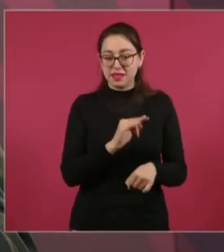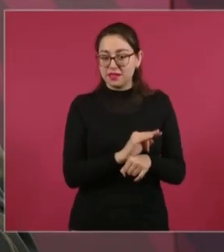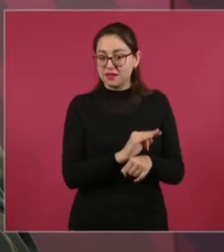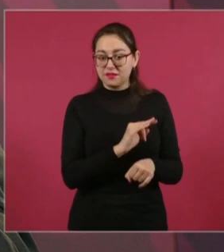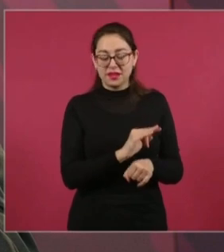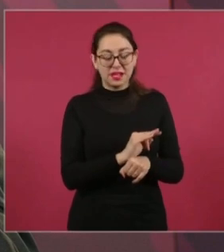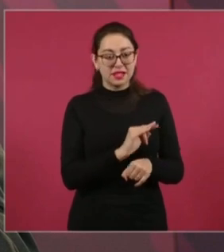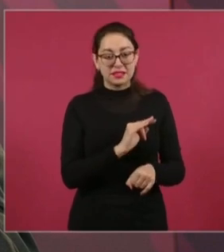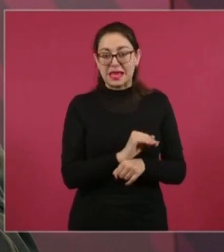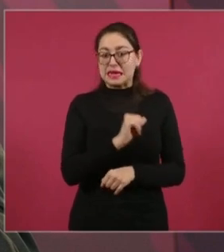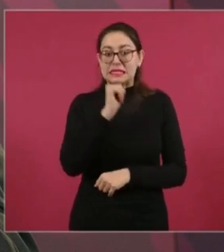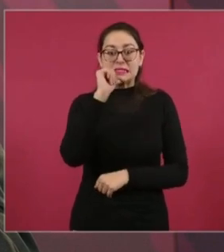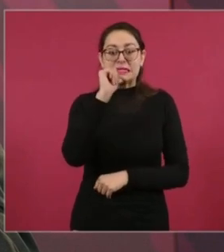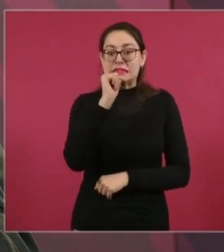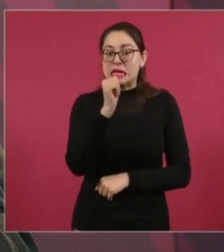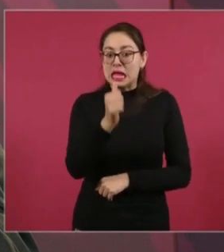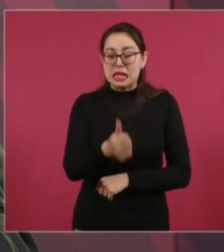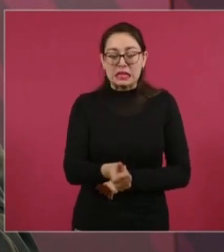Calles.